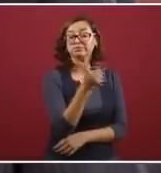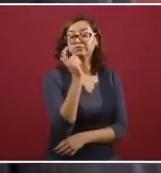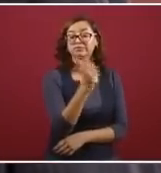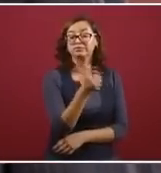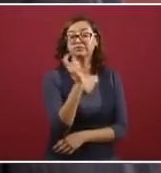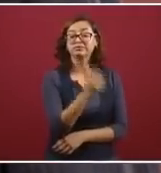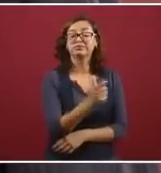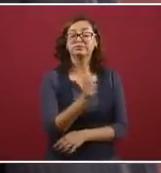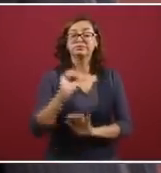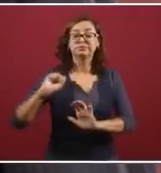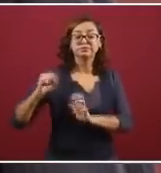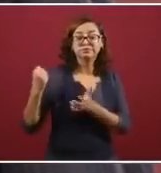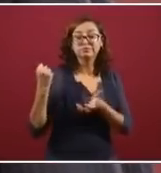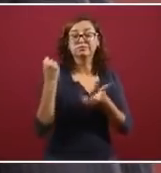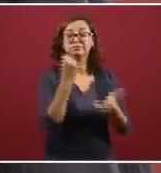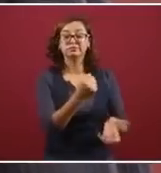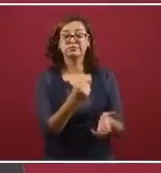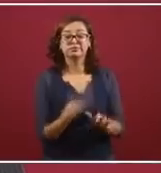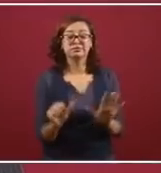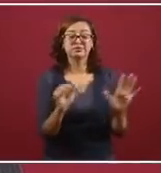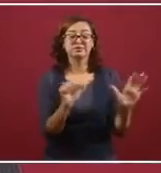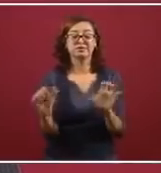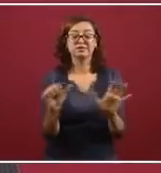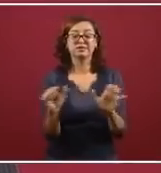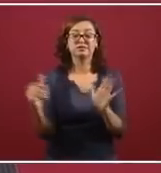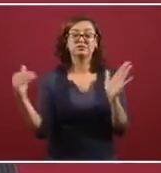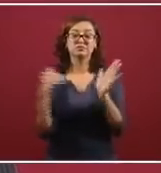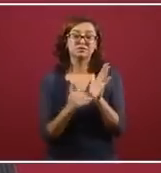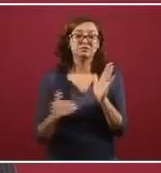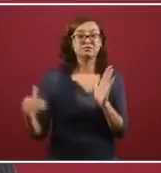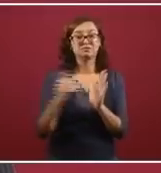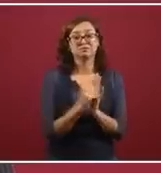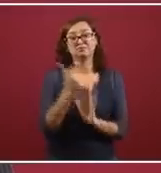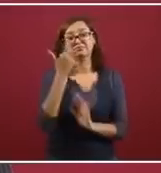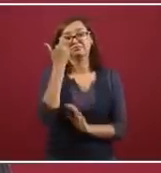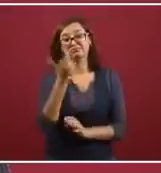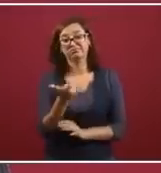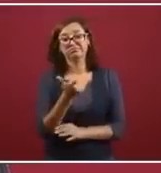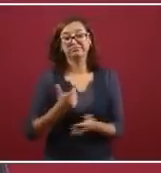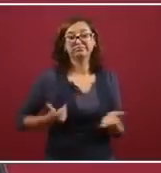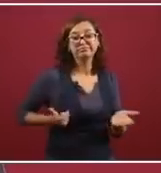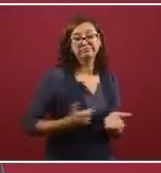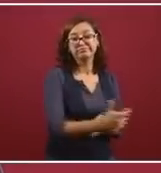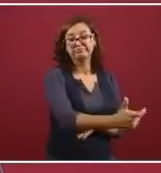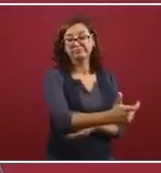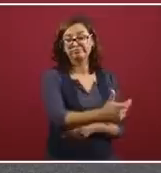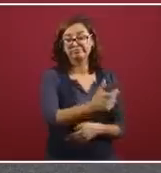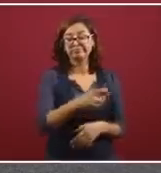se están destinando 600 mil millones de pesos.